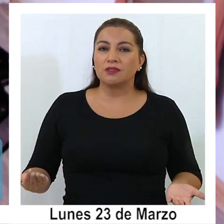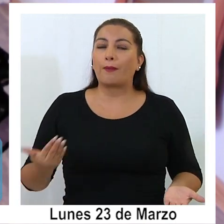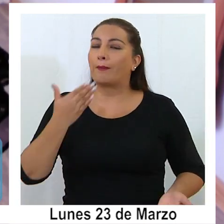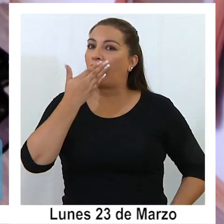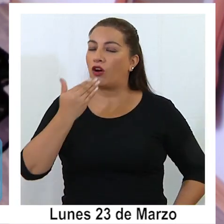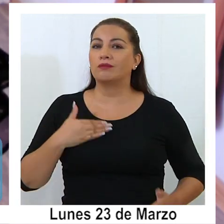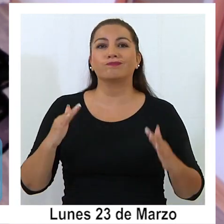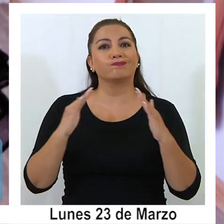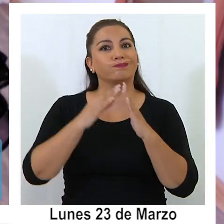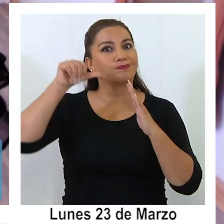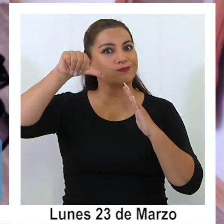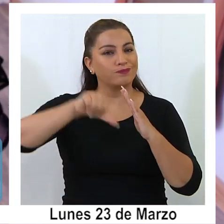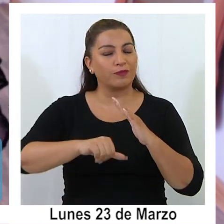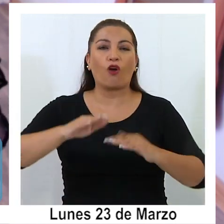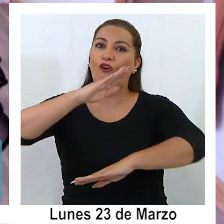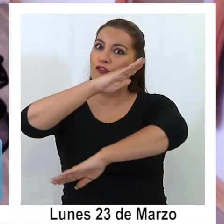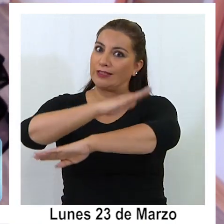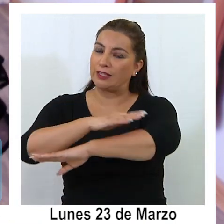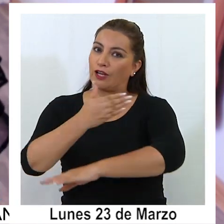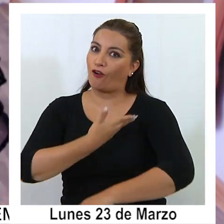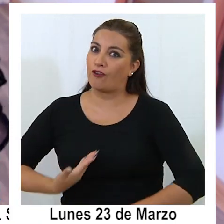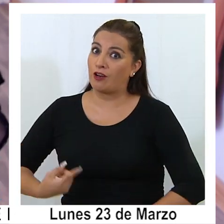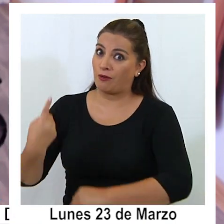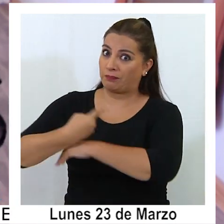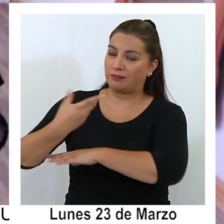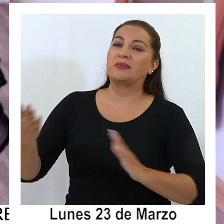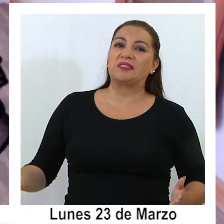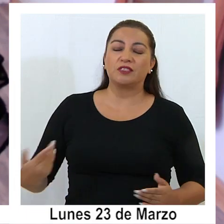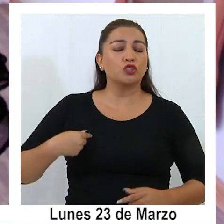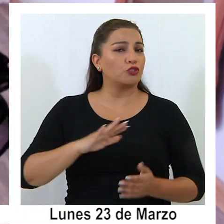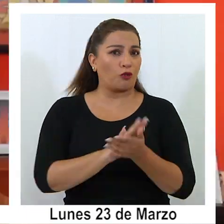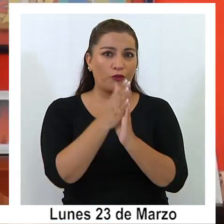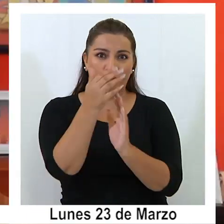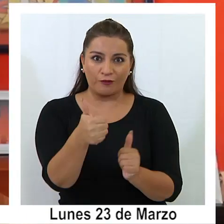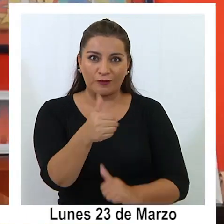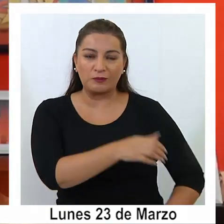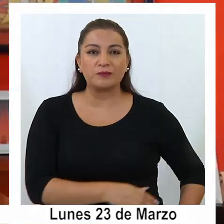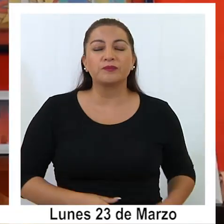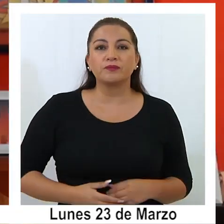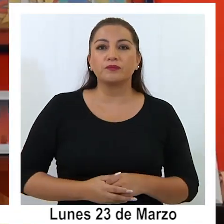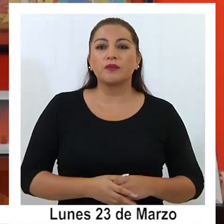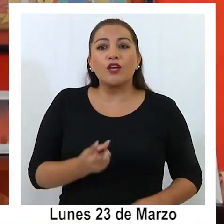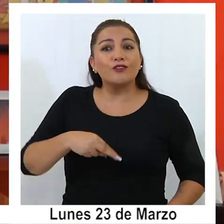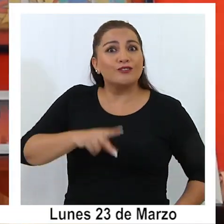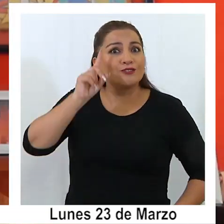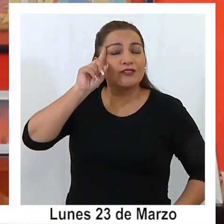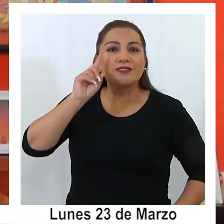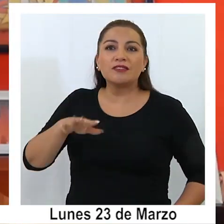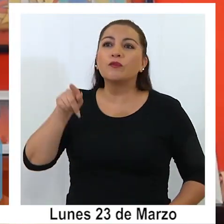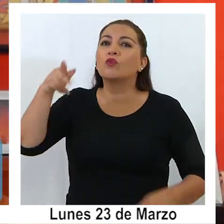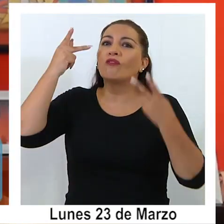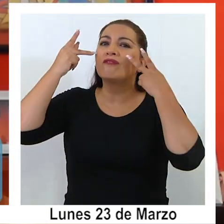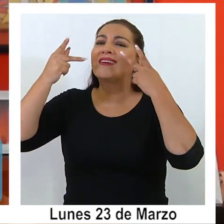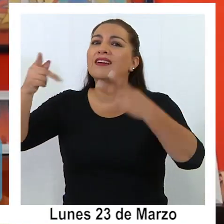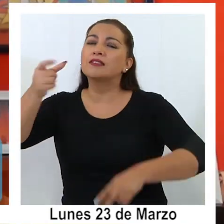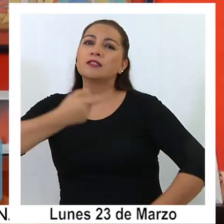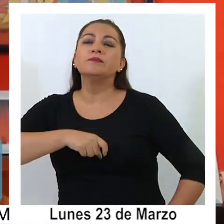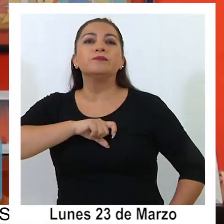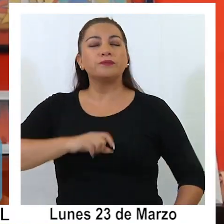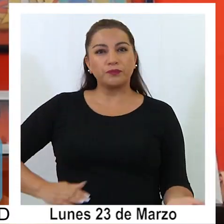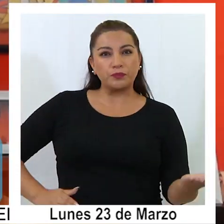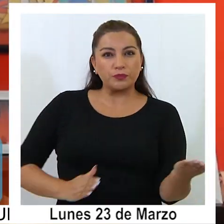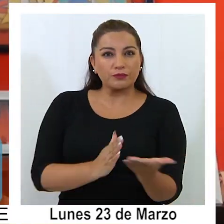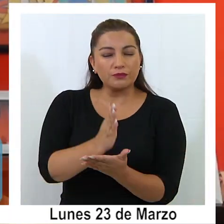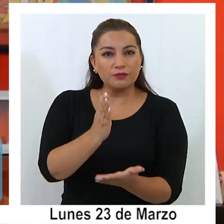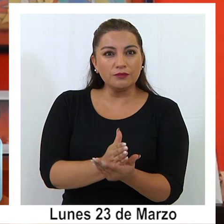mantenerse en casa y obedecer, ¿no?, la orden que da el gobierno, pero bien, en general bien. Sabemos, cierto, que viajaste a España para